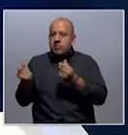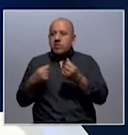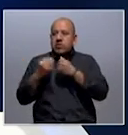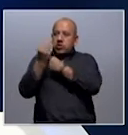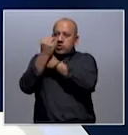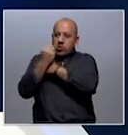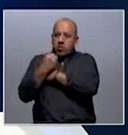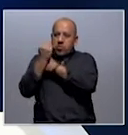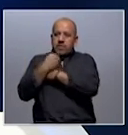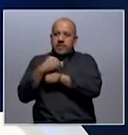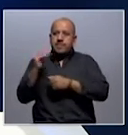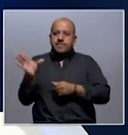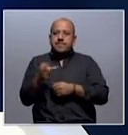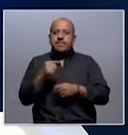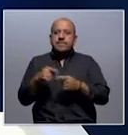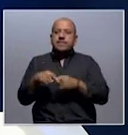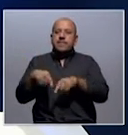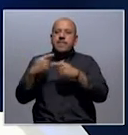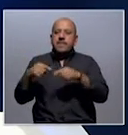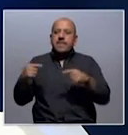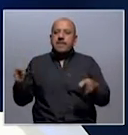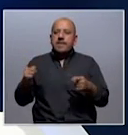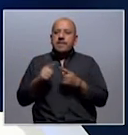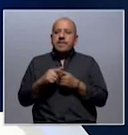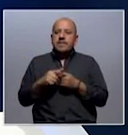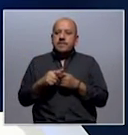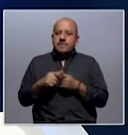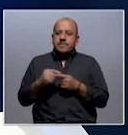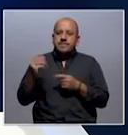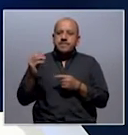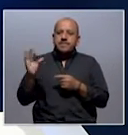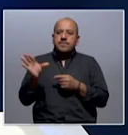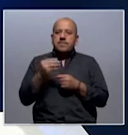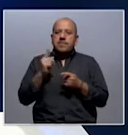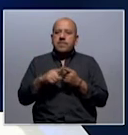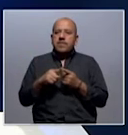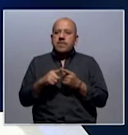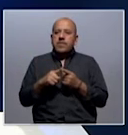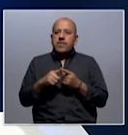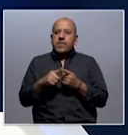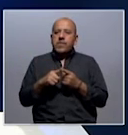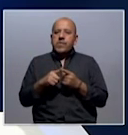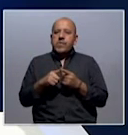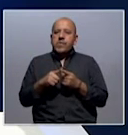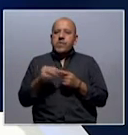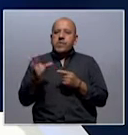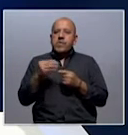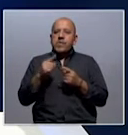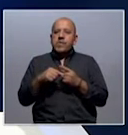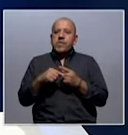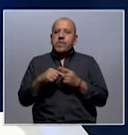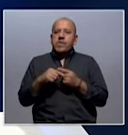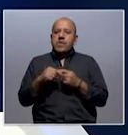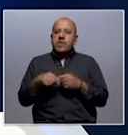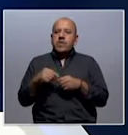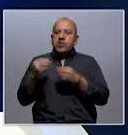de todos los productos de las puertas de los procesados de todo lo que hay tres procesados exactamente de todo eso qué bueno que es parte de